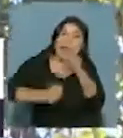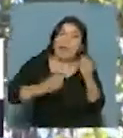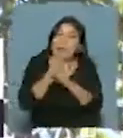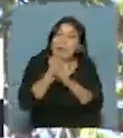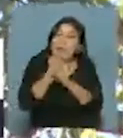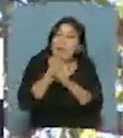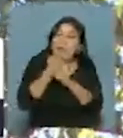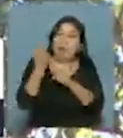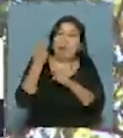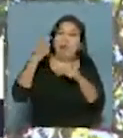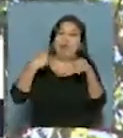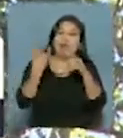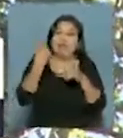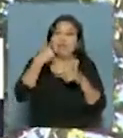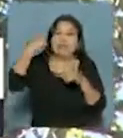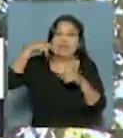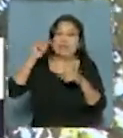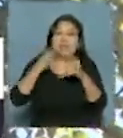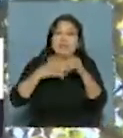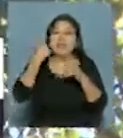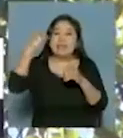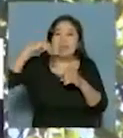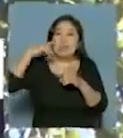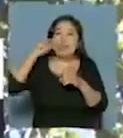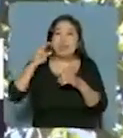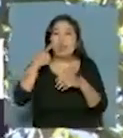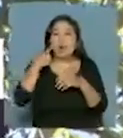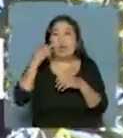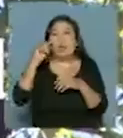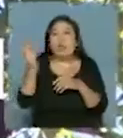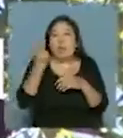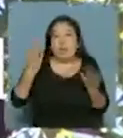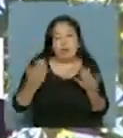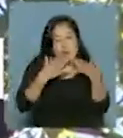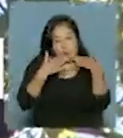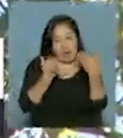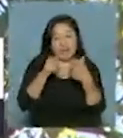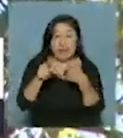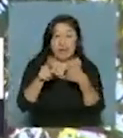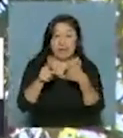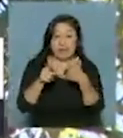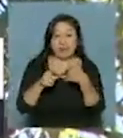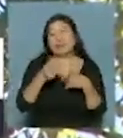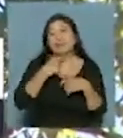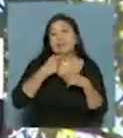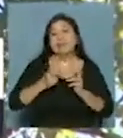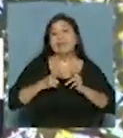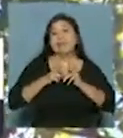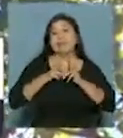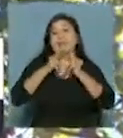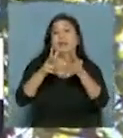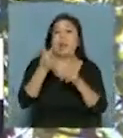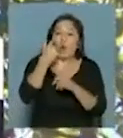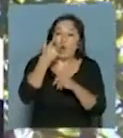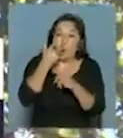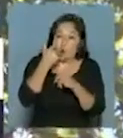quirquincho cocinados hemos procedido al secuestro. Le agradezco. Gracias a ustedes y bueno, queremos hacer ya un llamado de